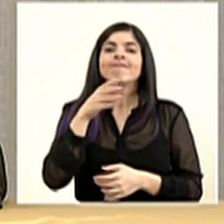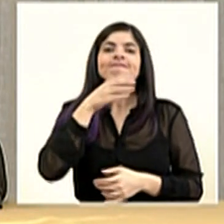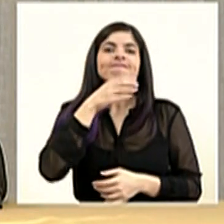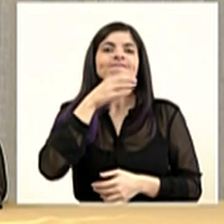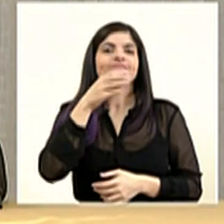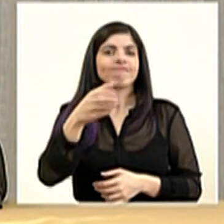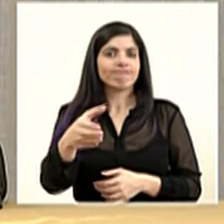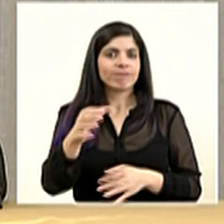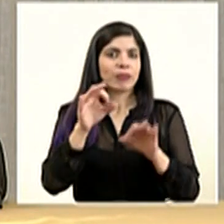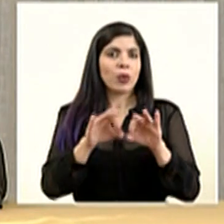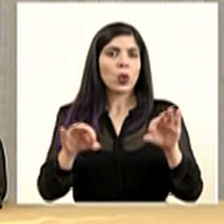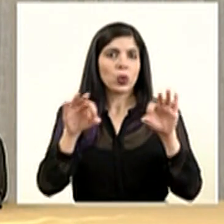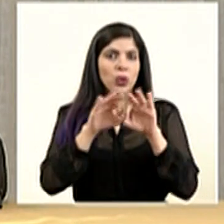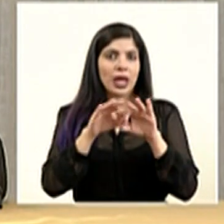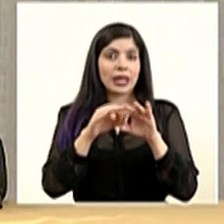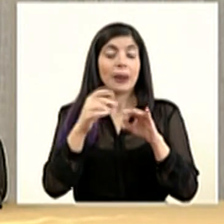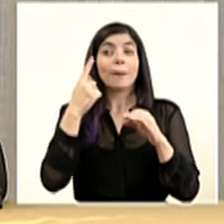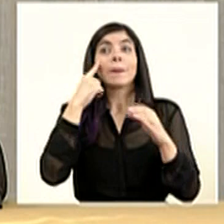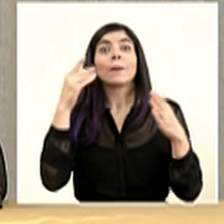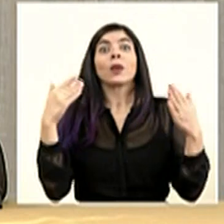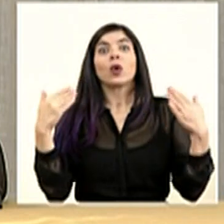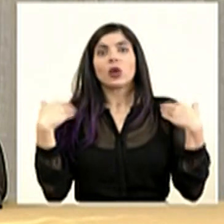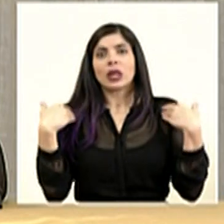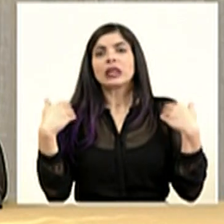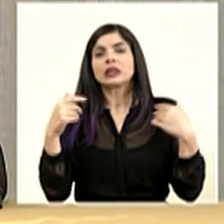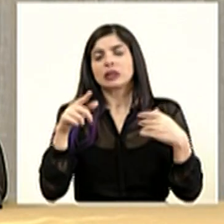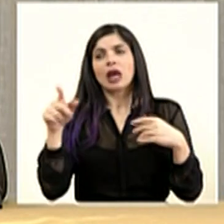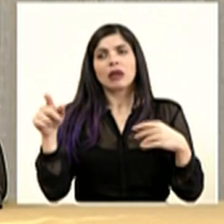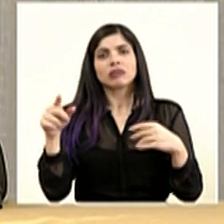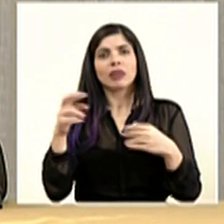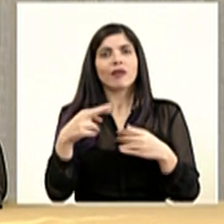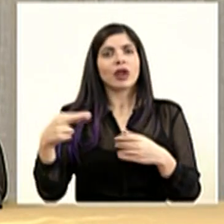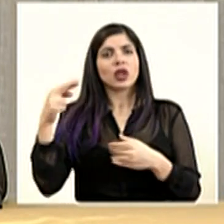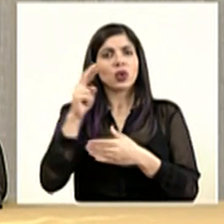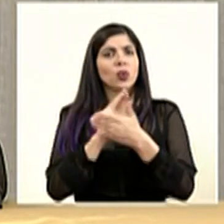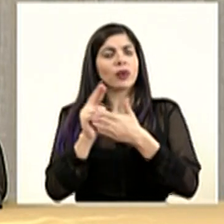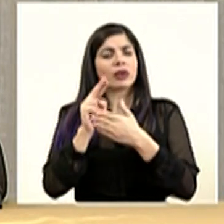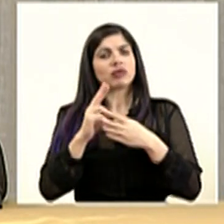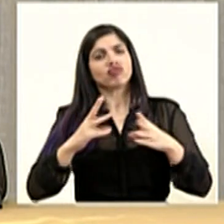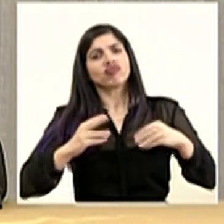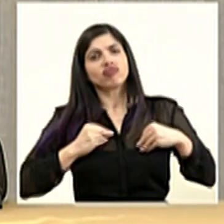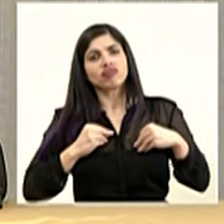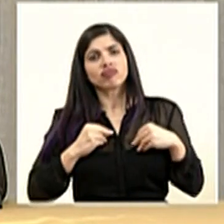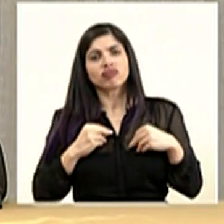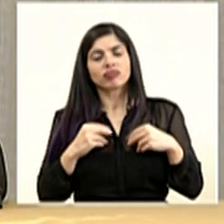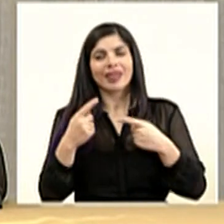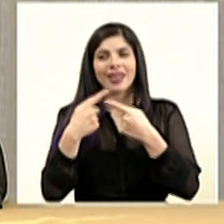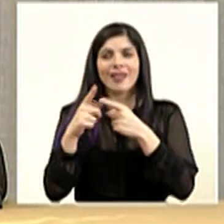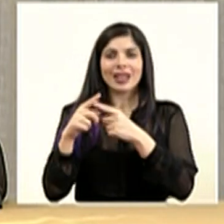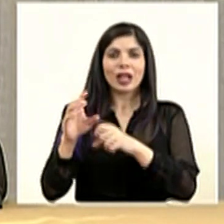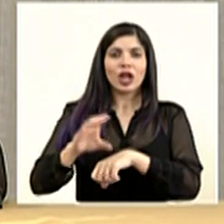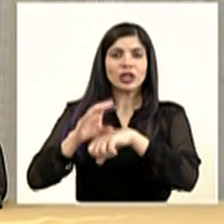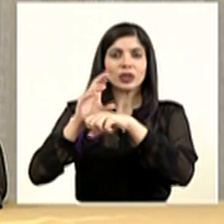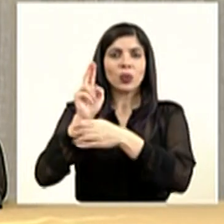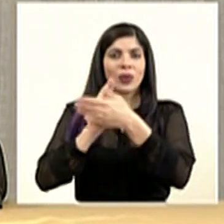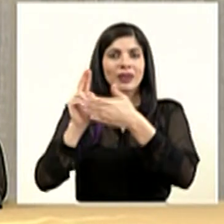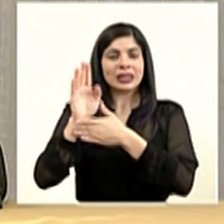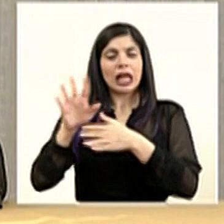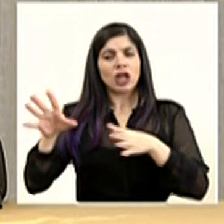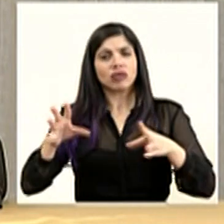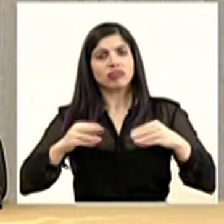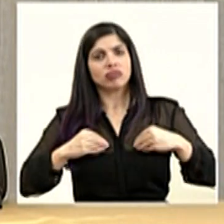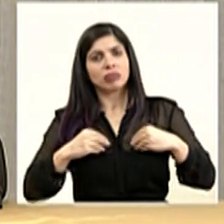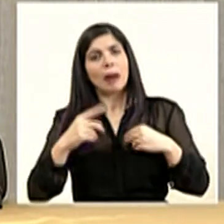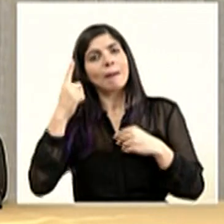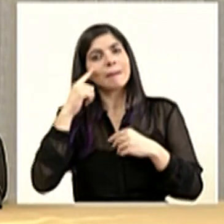recomendación muy importante que por dicha han acogido los rectores de las diferentes universidades y los diferentes consejos universitarios para hacer